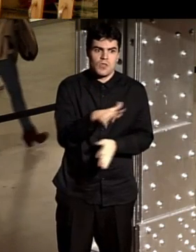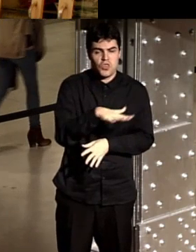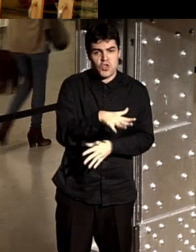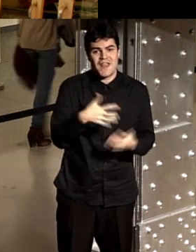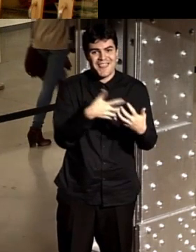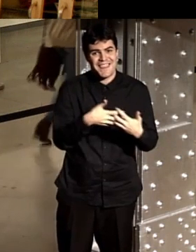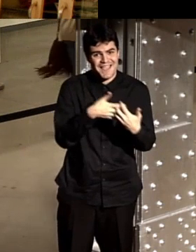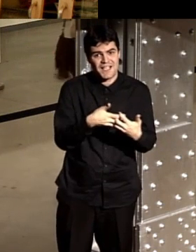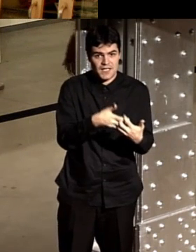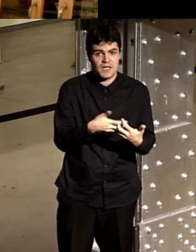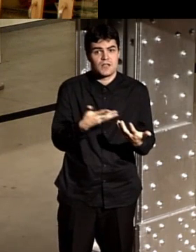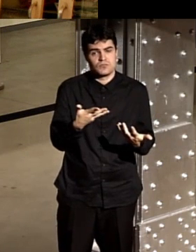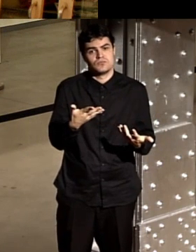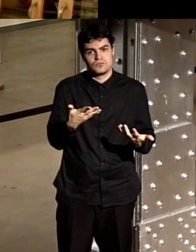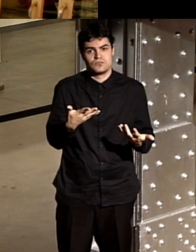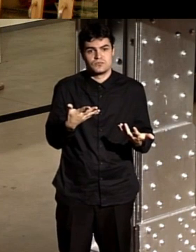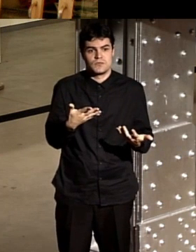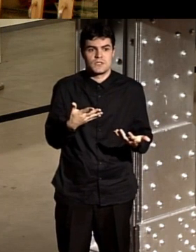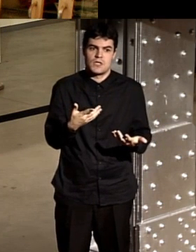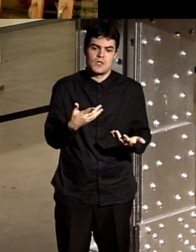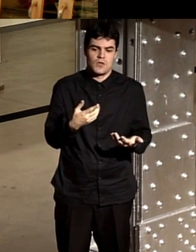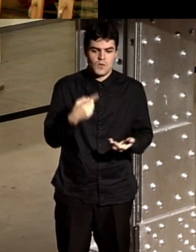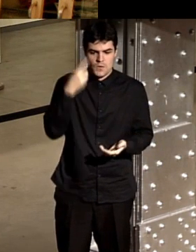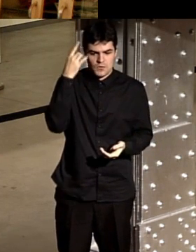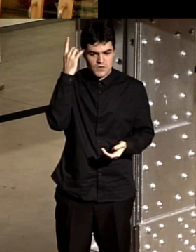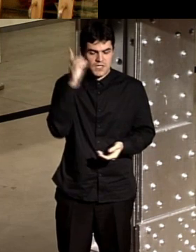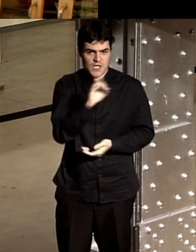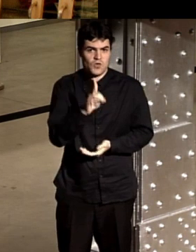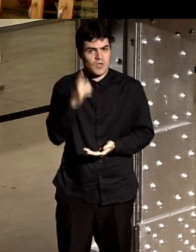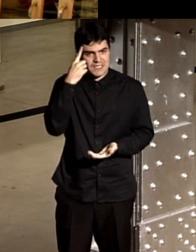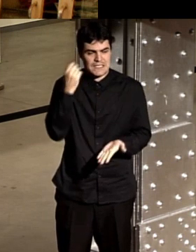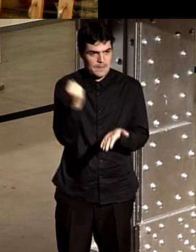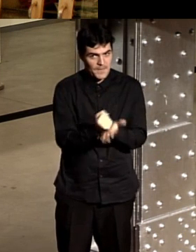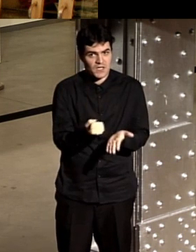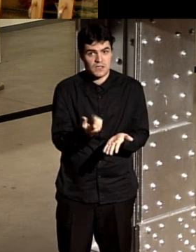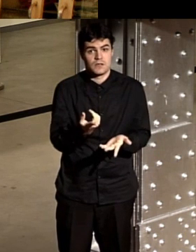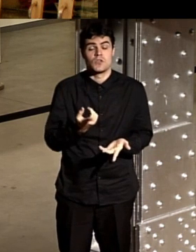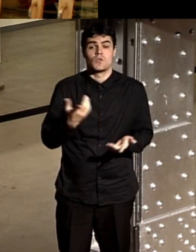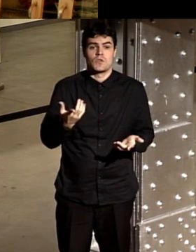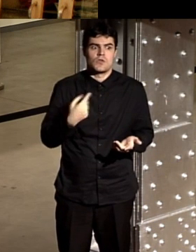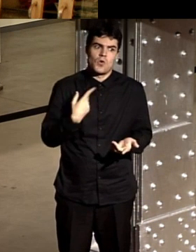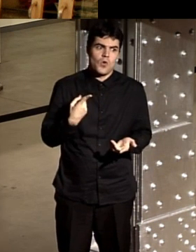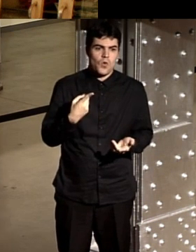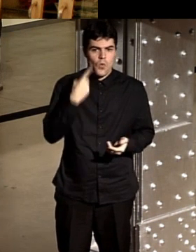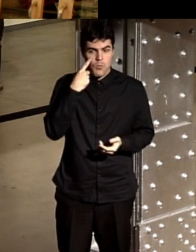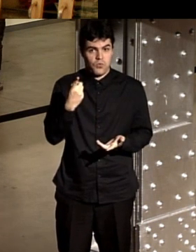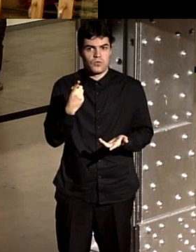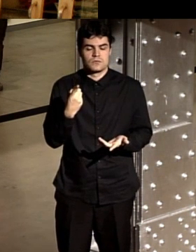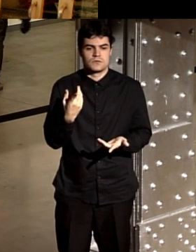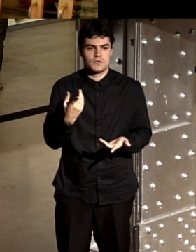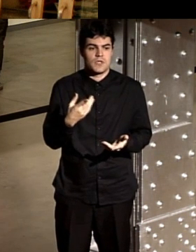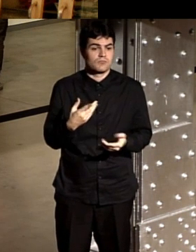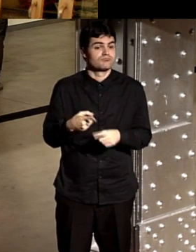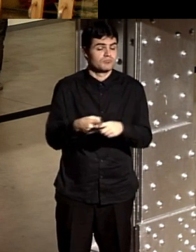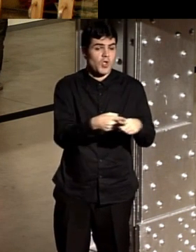no es baladí y marca, a mí me llama la atención y es algo que comparto y creo que todas las que